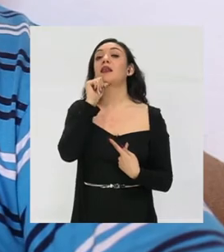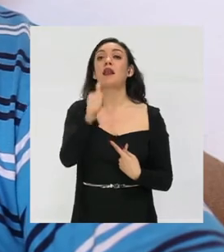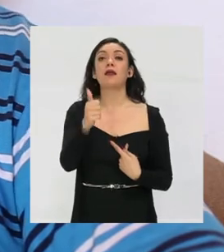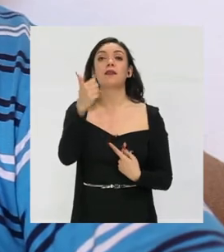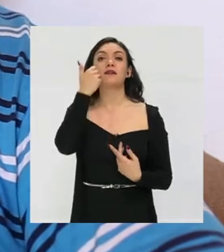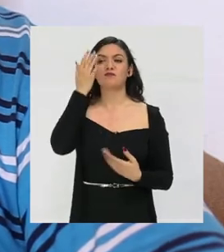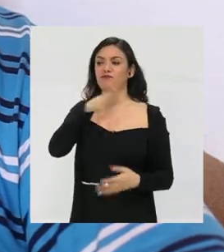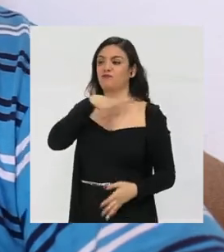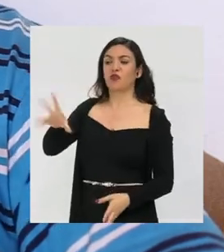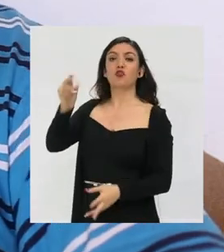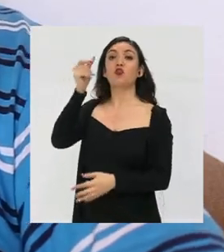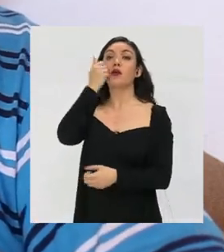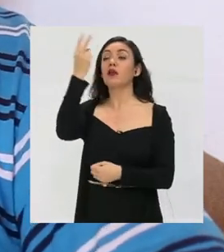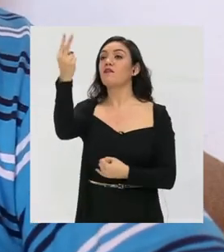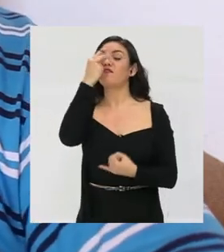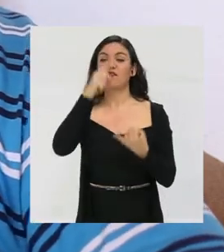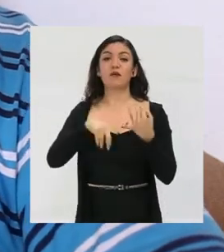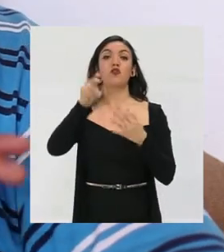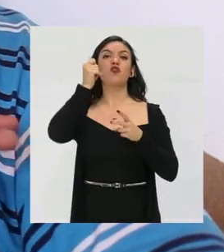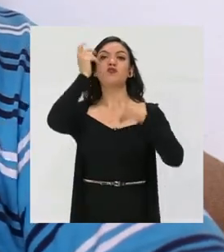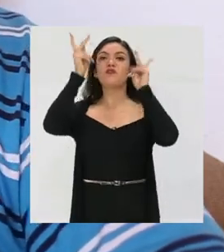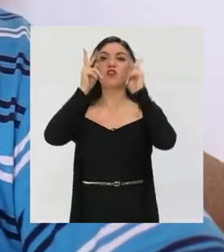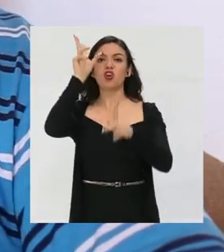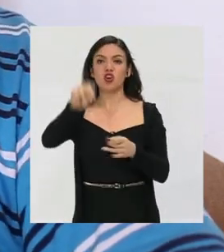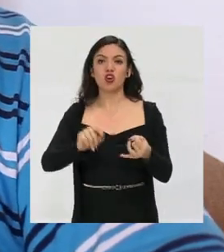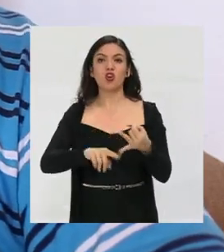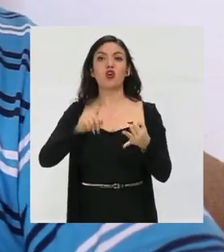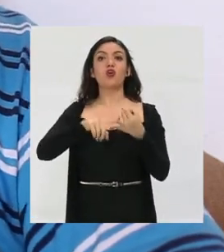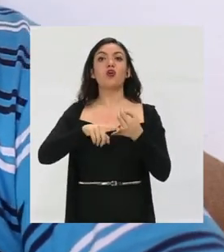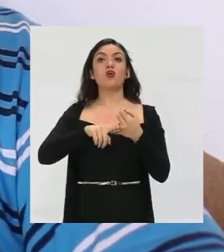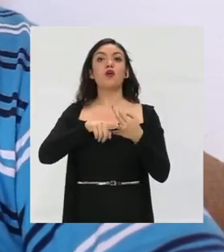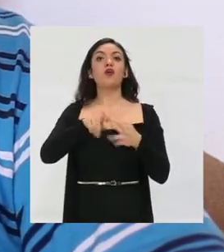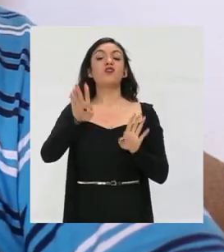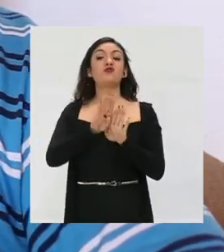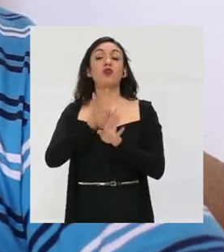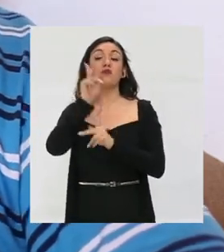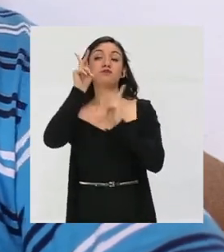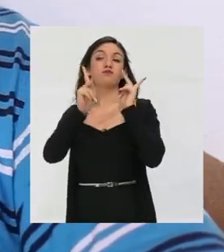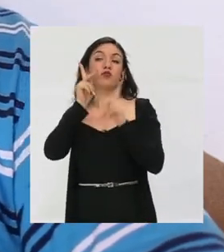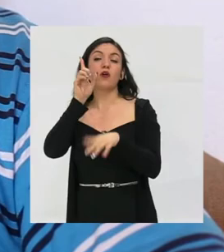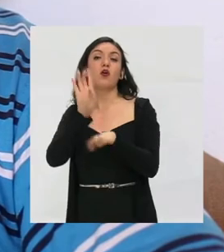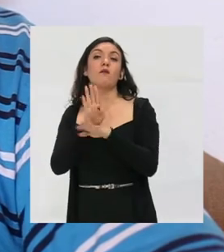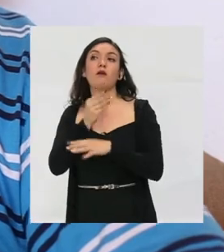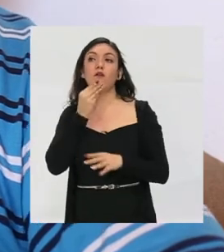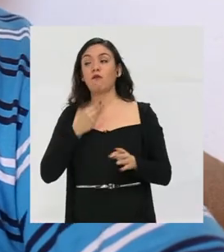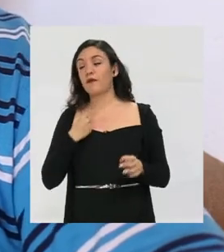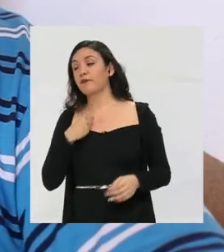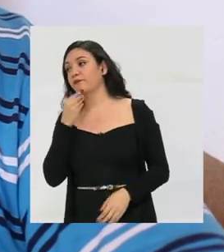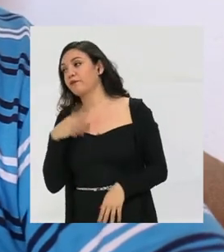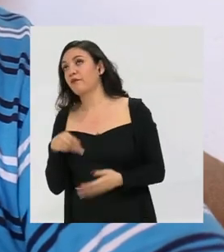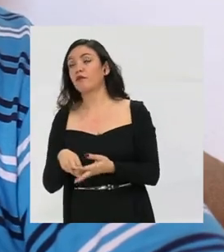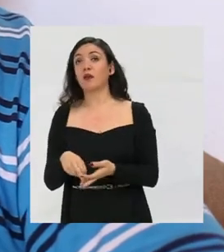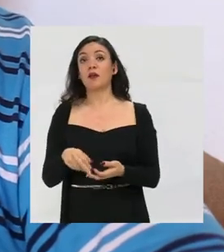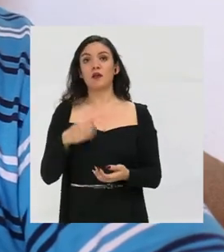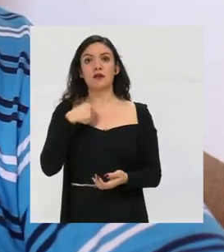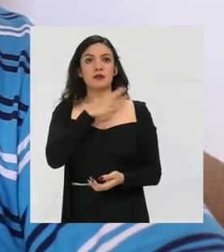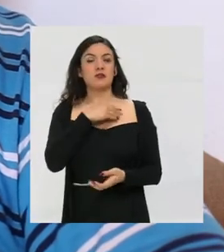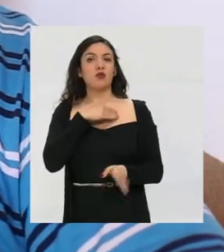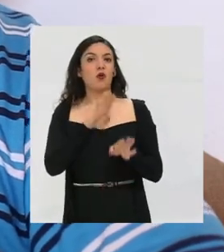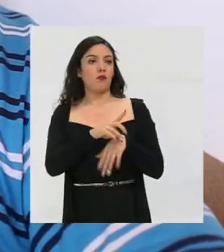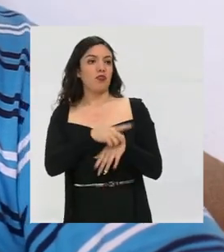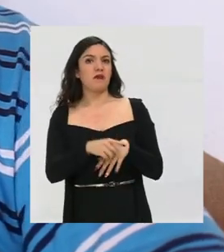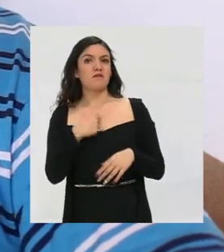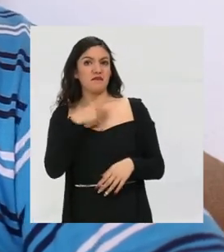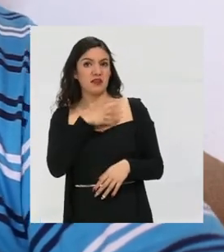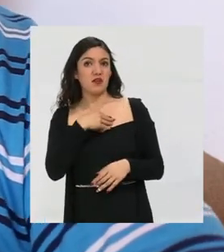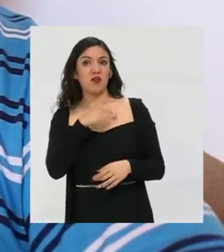obviamente nadie quería verme, nadie quería ir a visitarme. Me iban a visitar por compromiso.